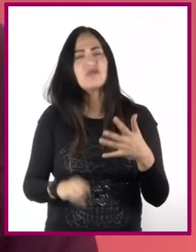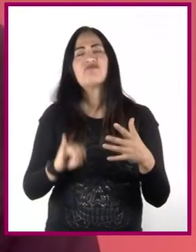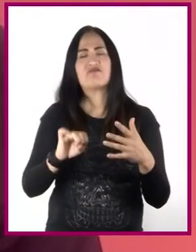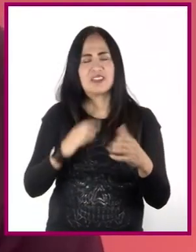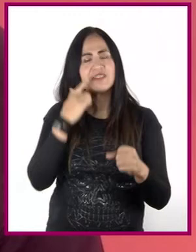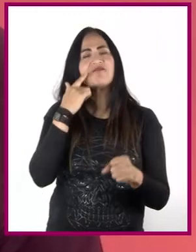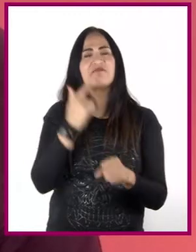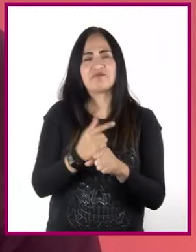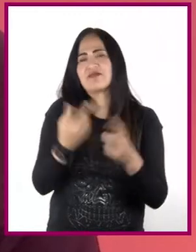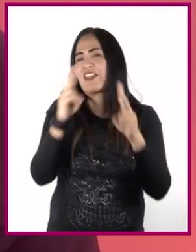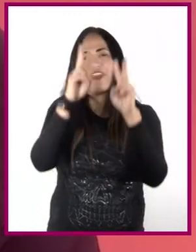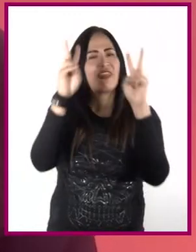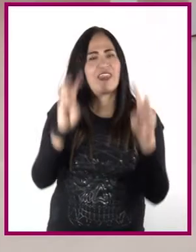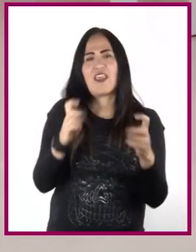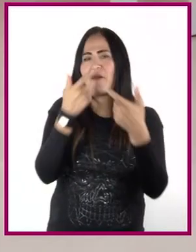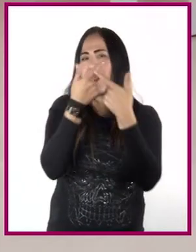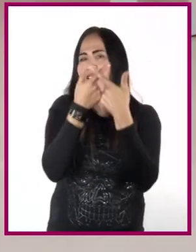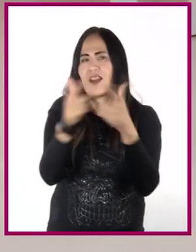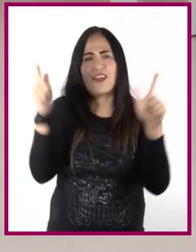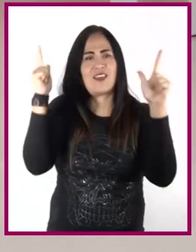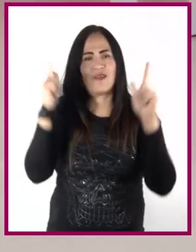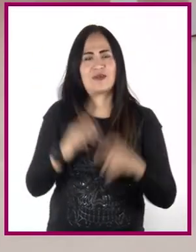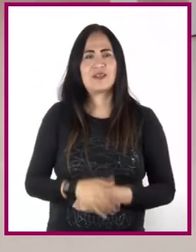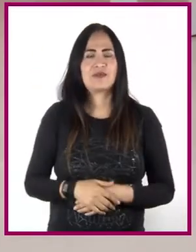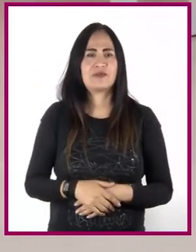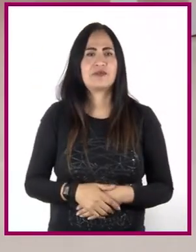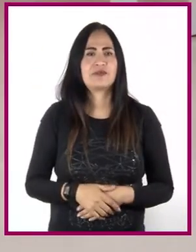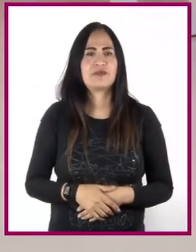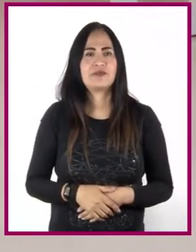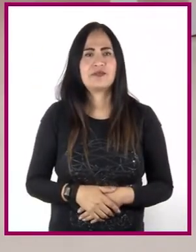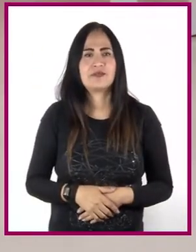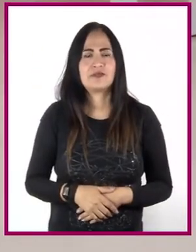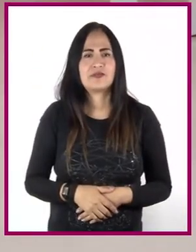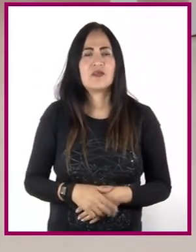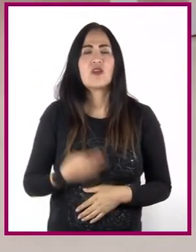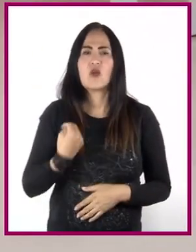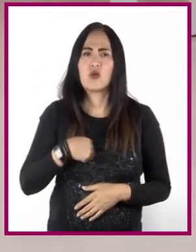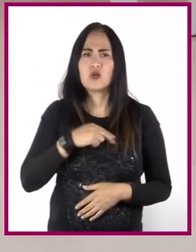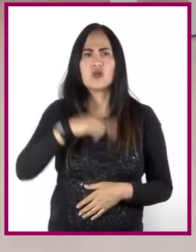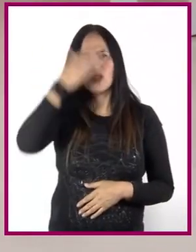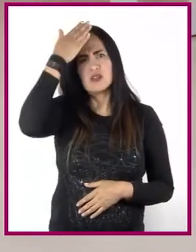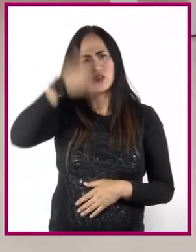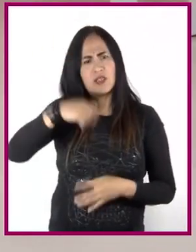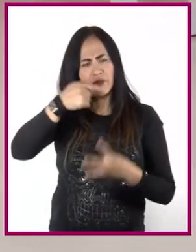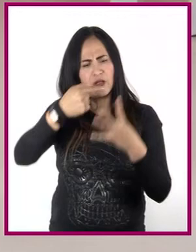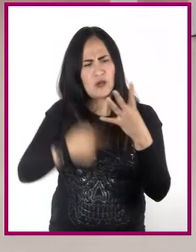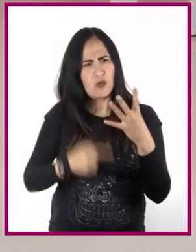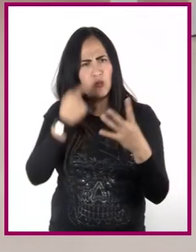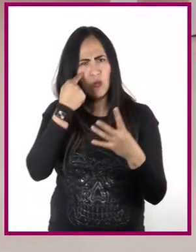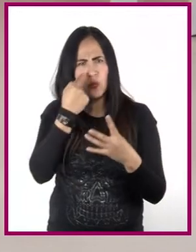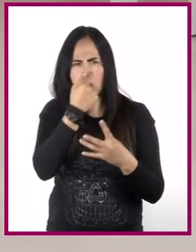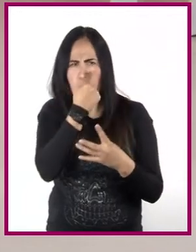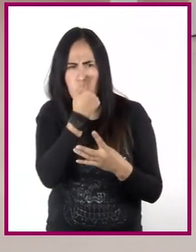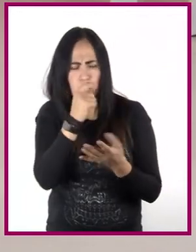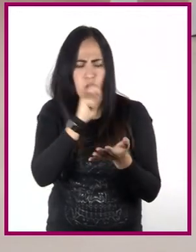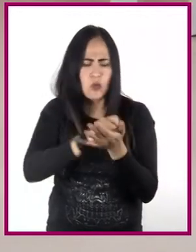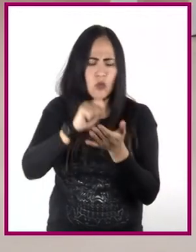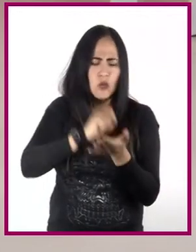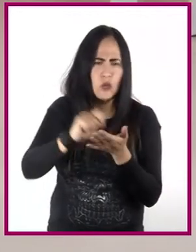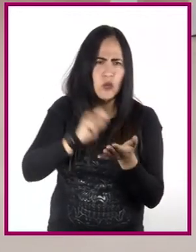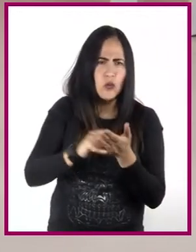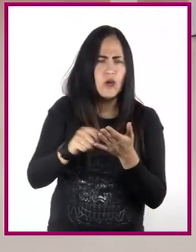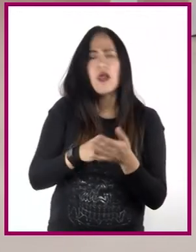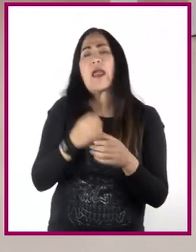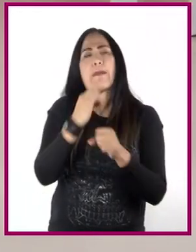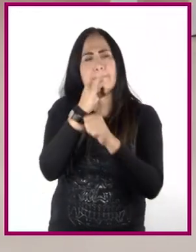tocar cualquier tema. Solamente debemos saber darle el enfoque y realizar la